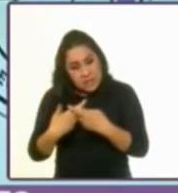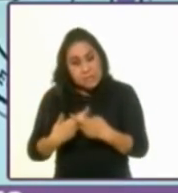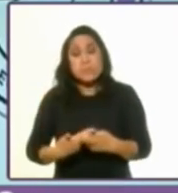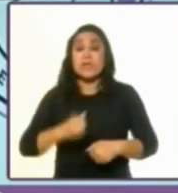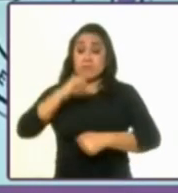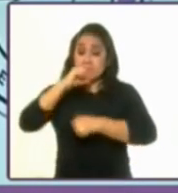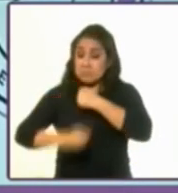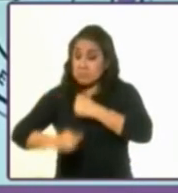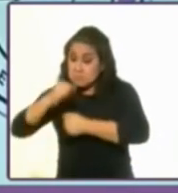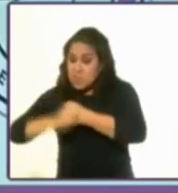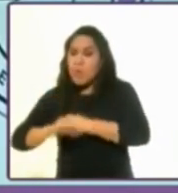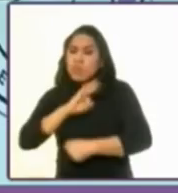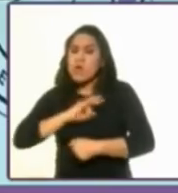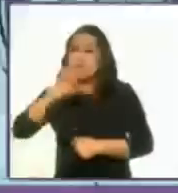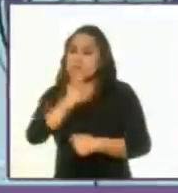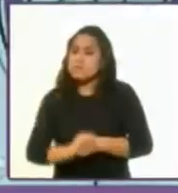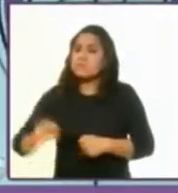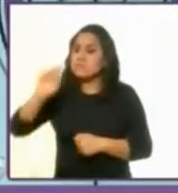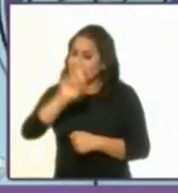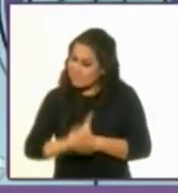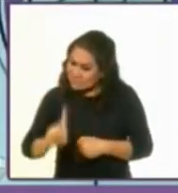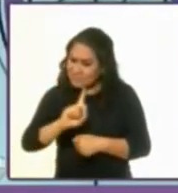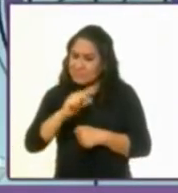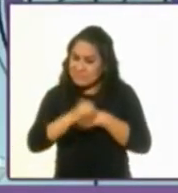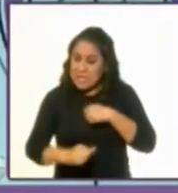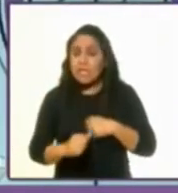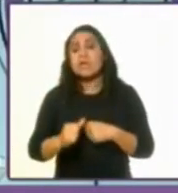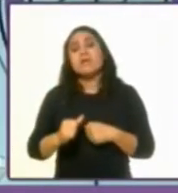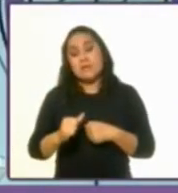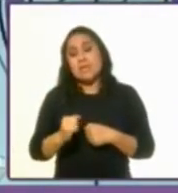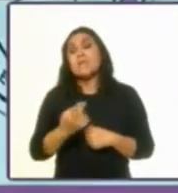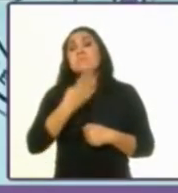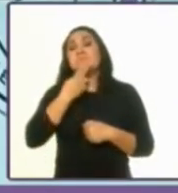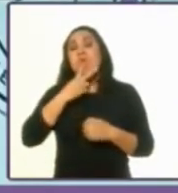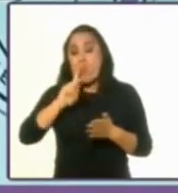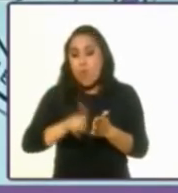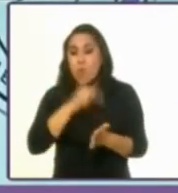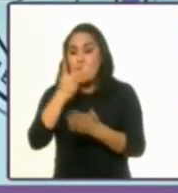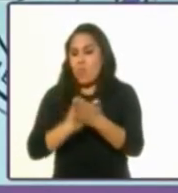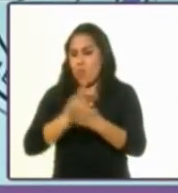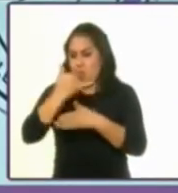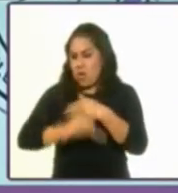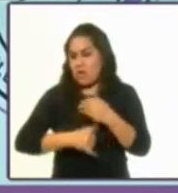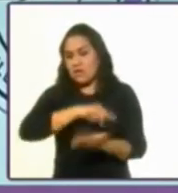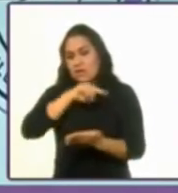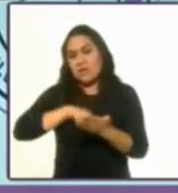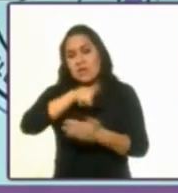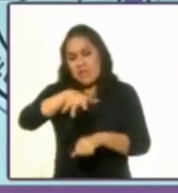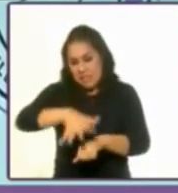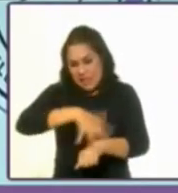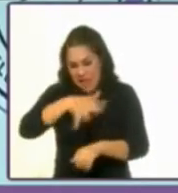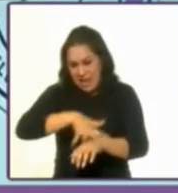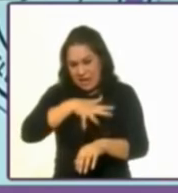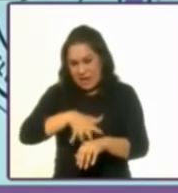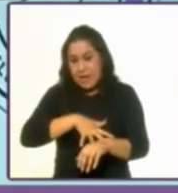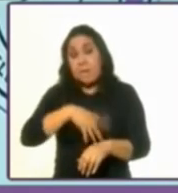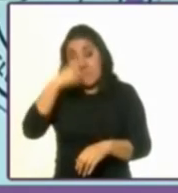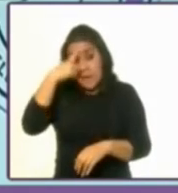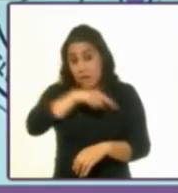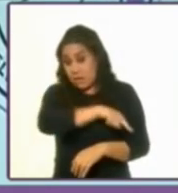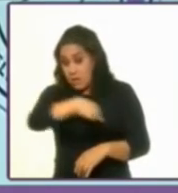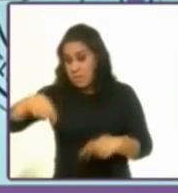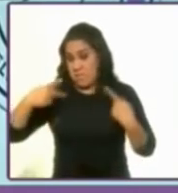semana para abatir el rezago y vamos a recuperar el proyecto de la ciudad de la salud en tlalpan para que todos los capitalinos tengan